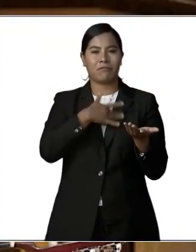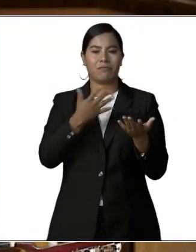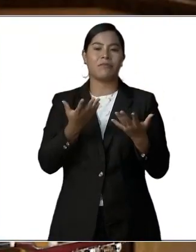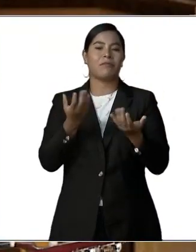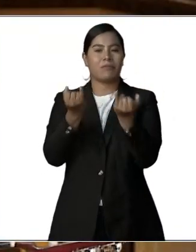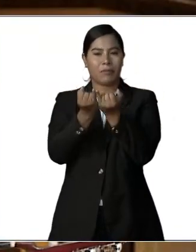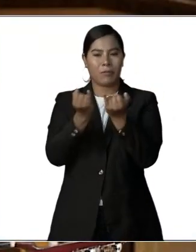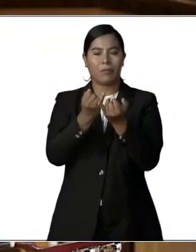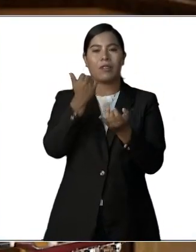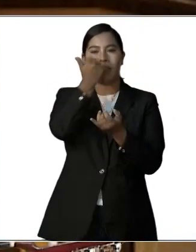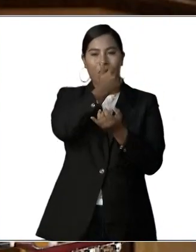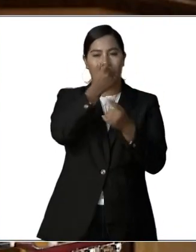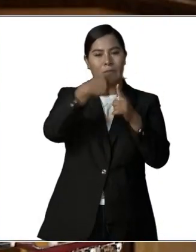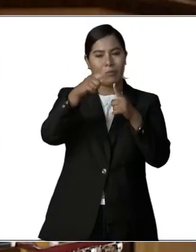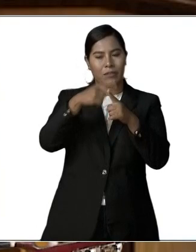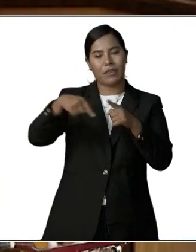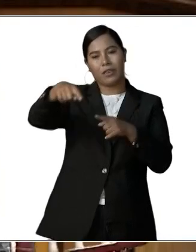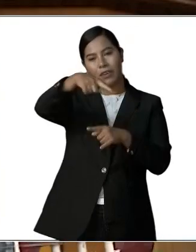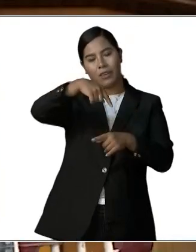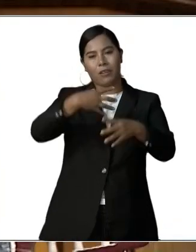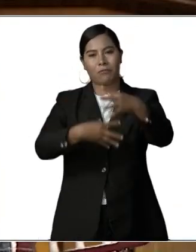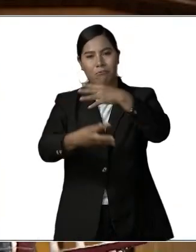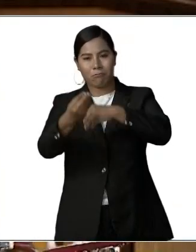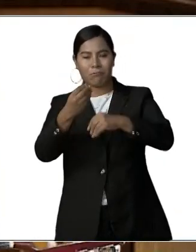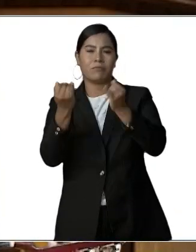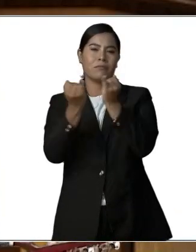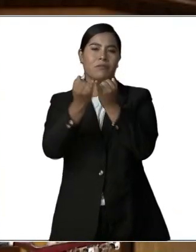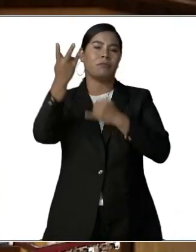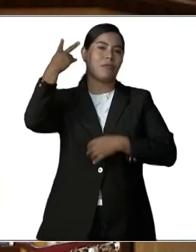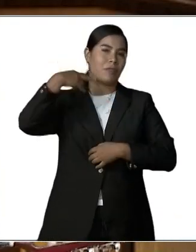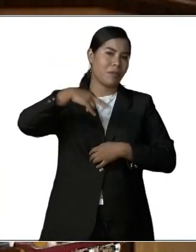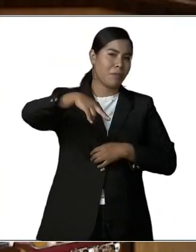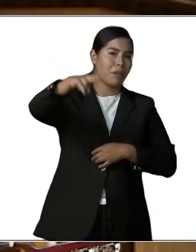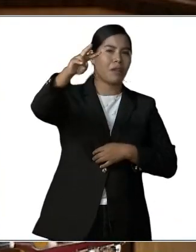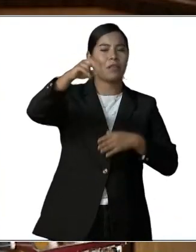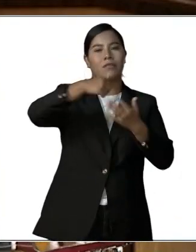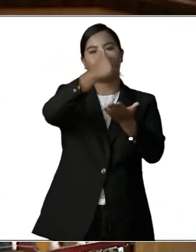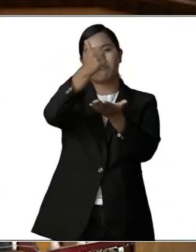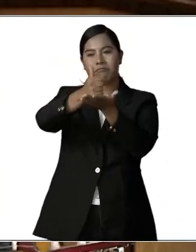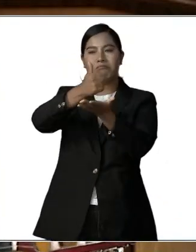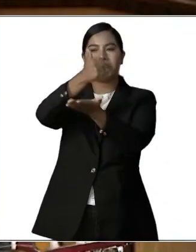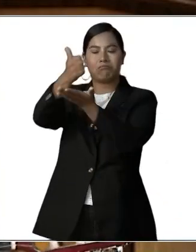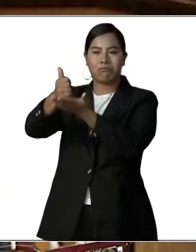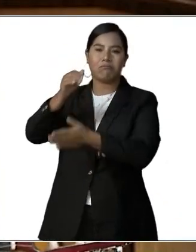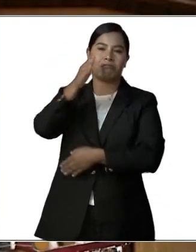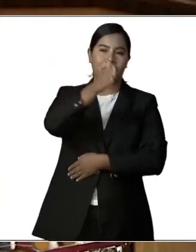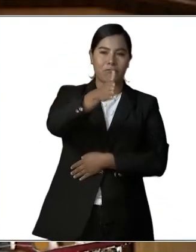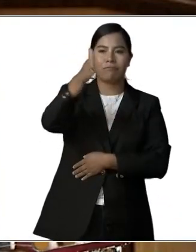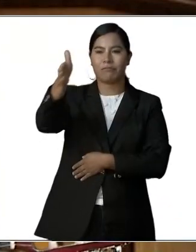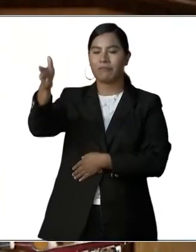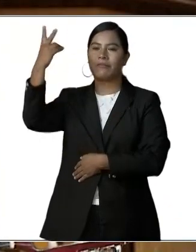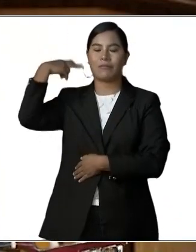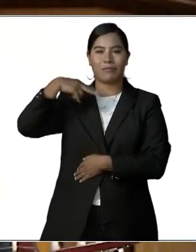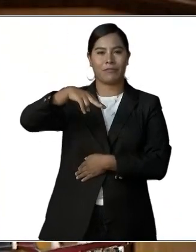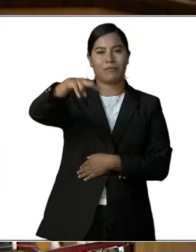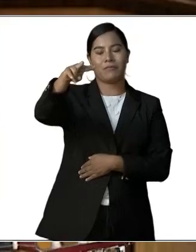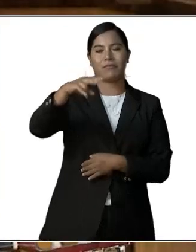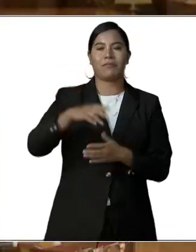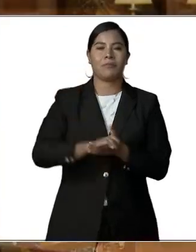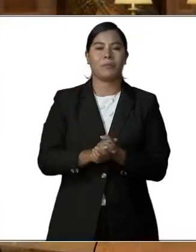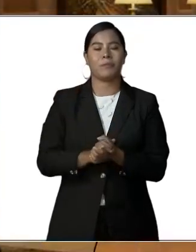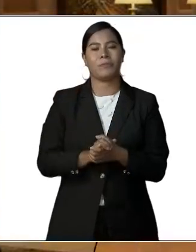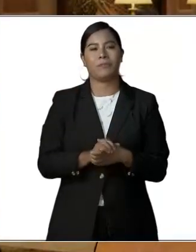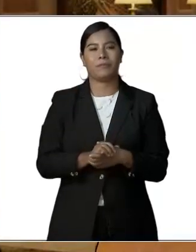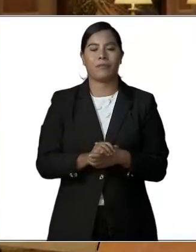da, los viajes que tienen, porque además, pues muchos concursos a nivel nacional, o sea, hay muchas sedes, ¿no? De